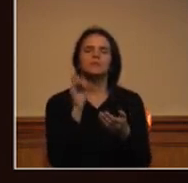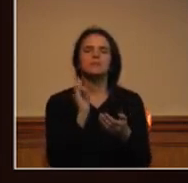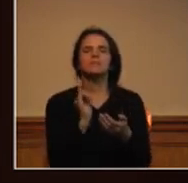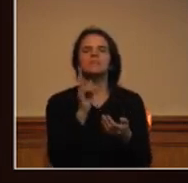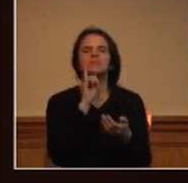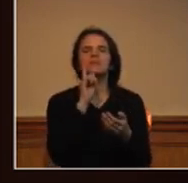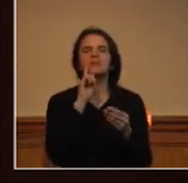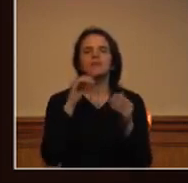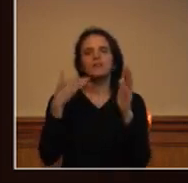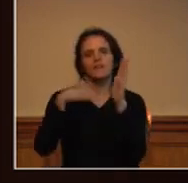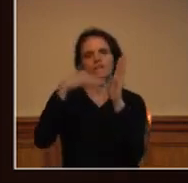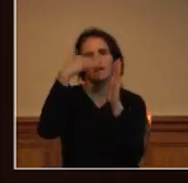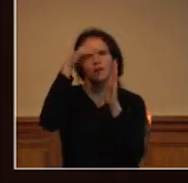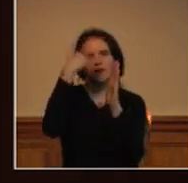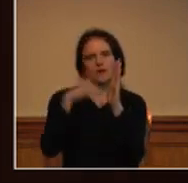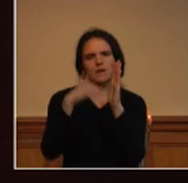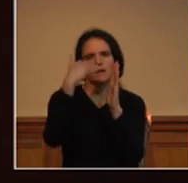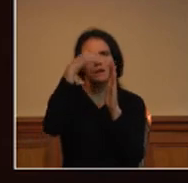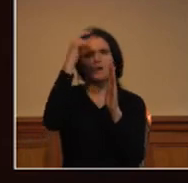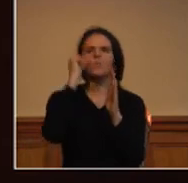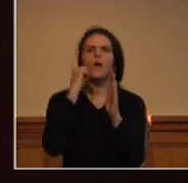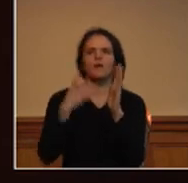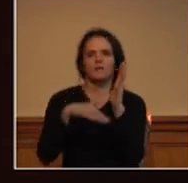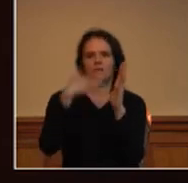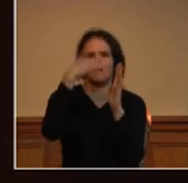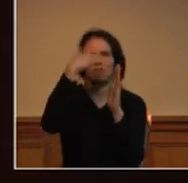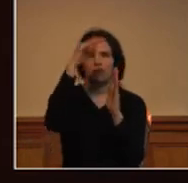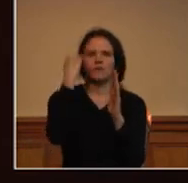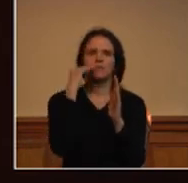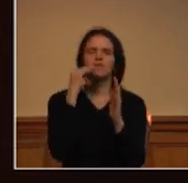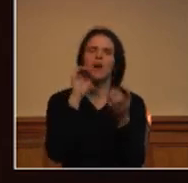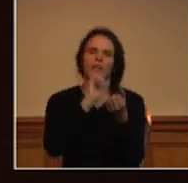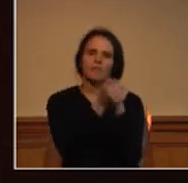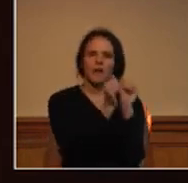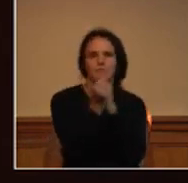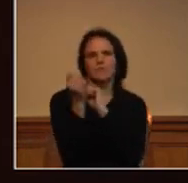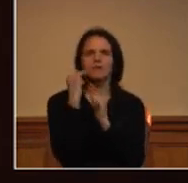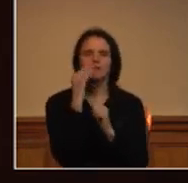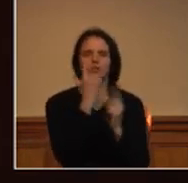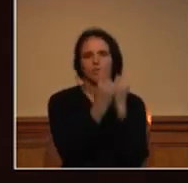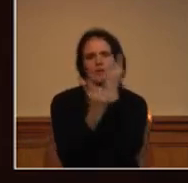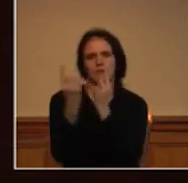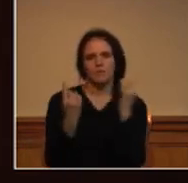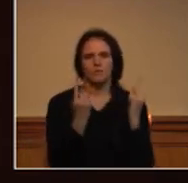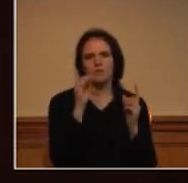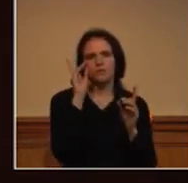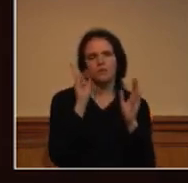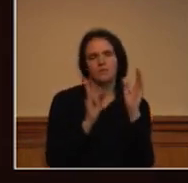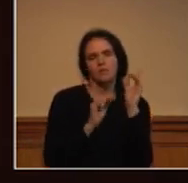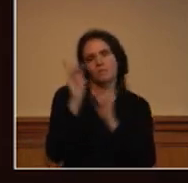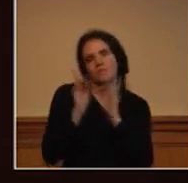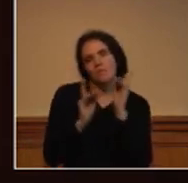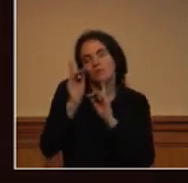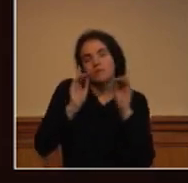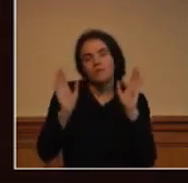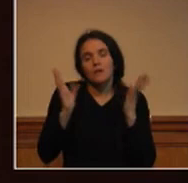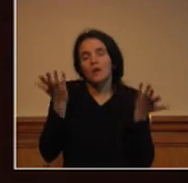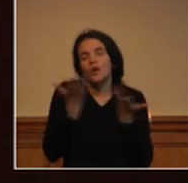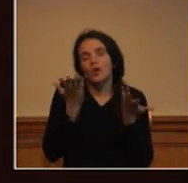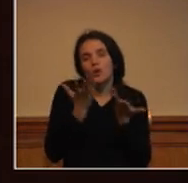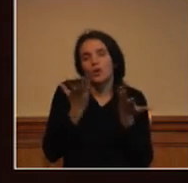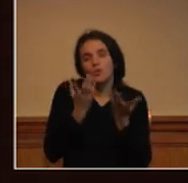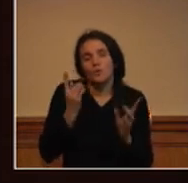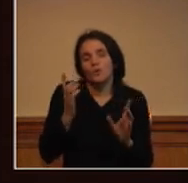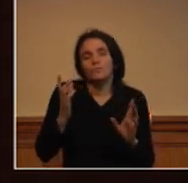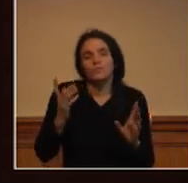nivel inicial, intermedio o avanzado, para ir adaptando la actividad a cada niño, dependiendo, como decía Marcela, de cómo se